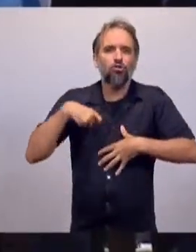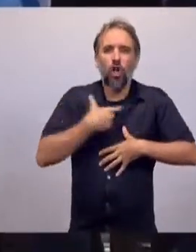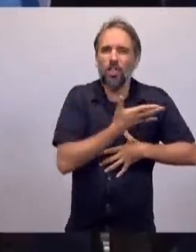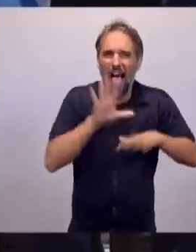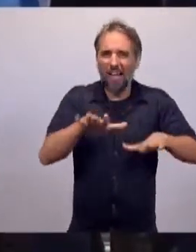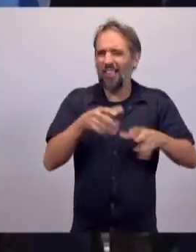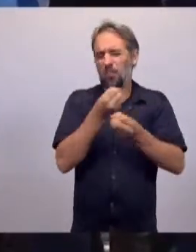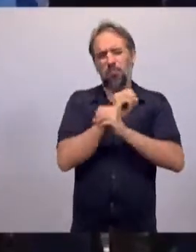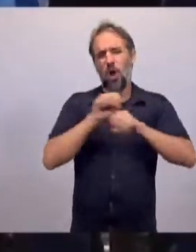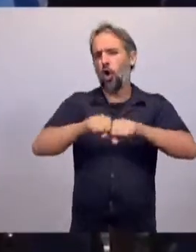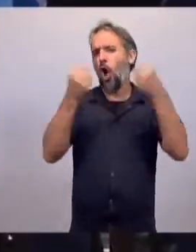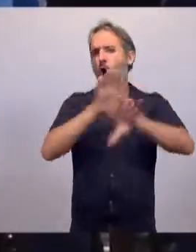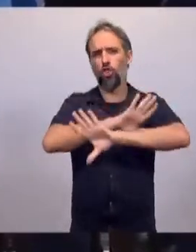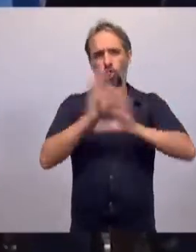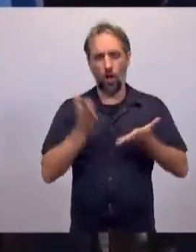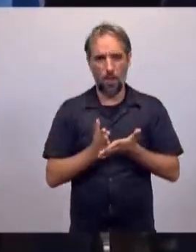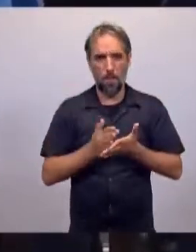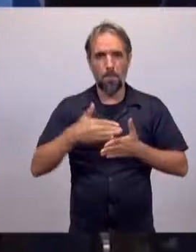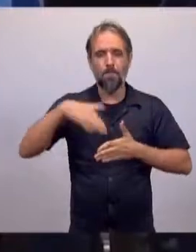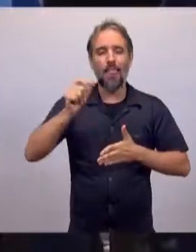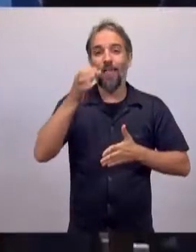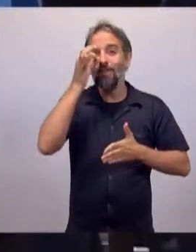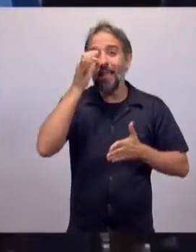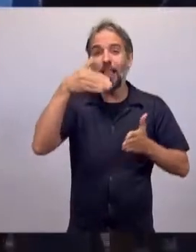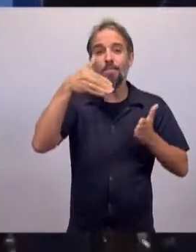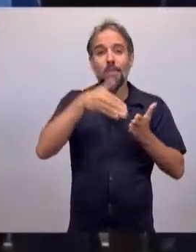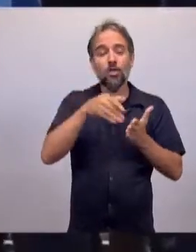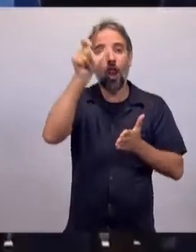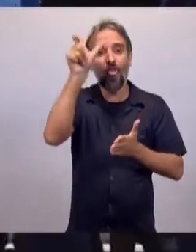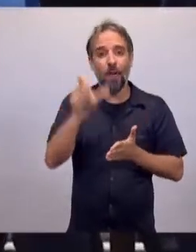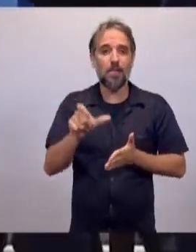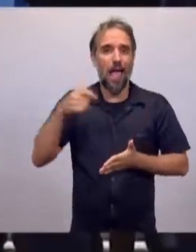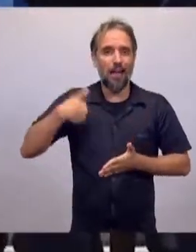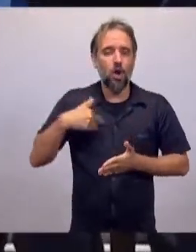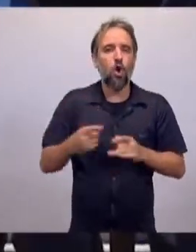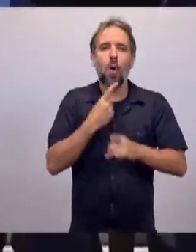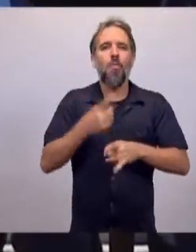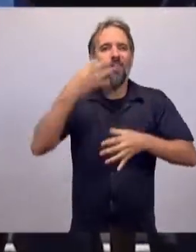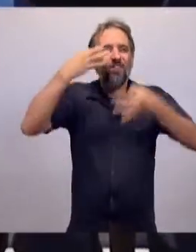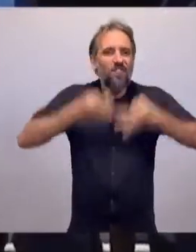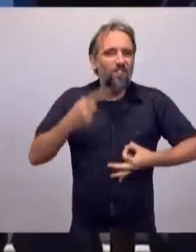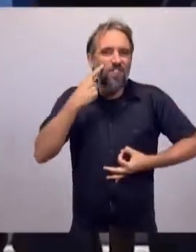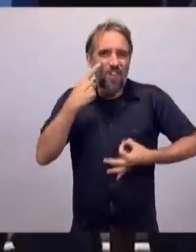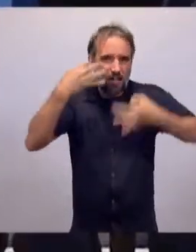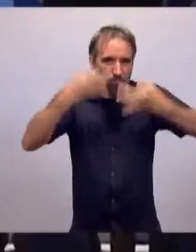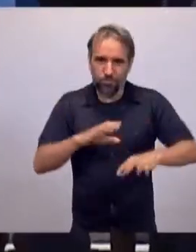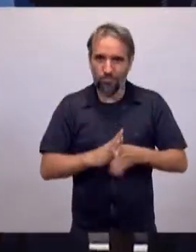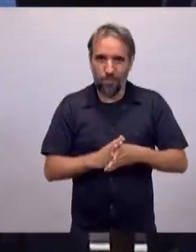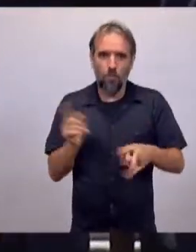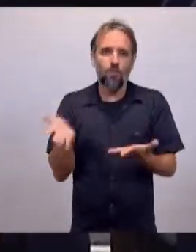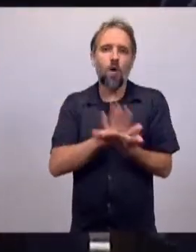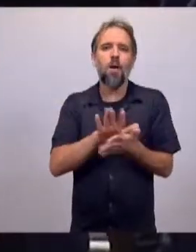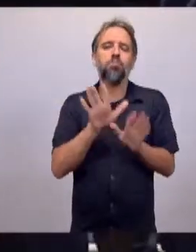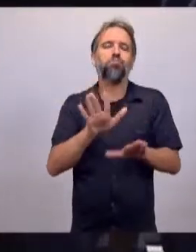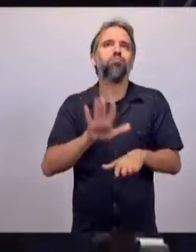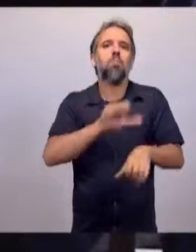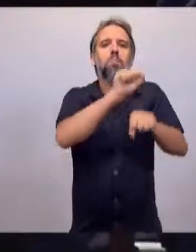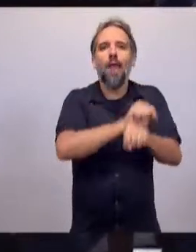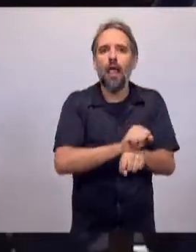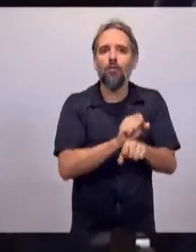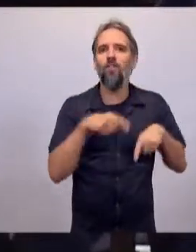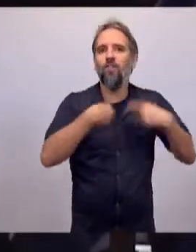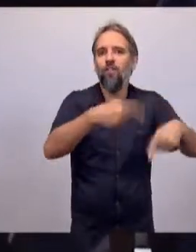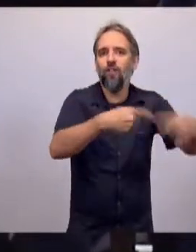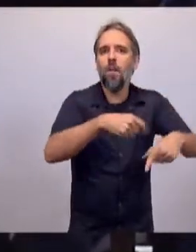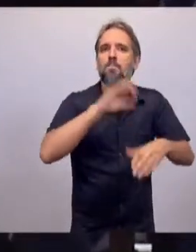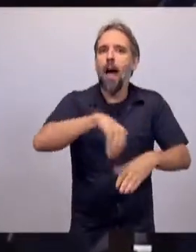roto. Más de 20 millones de argentinos no pueden vivir una vida digna porque son presos de un sistema que lo único que genera es